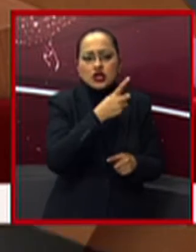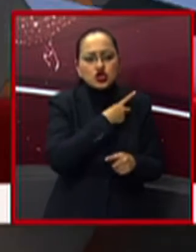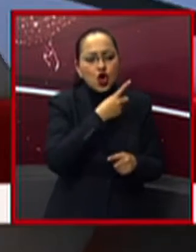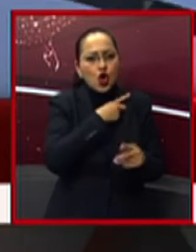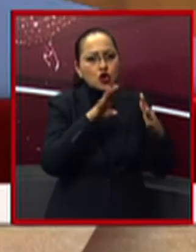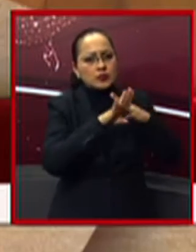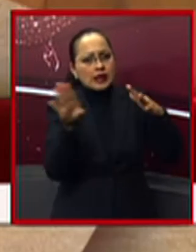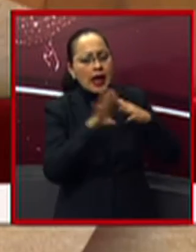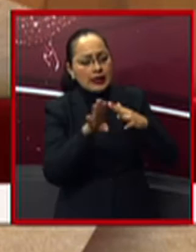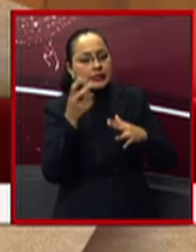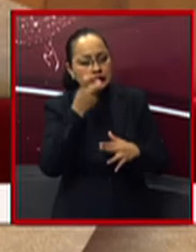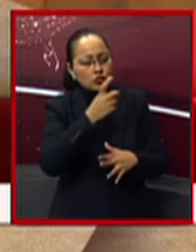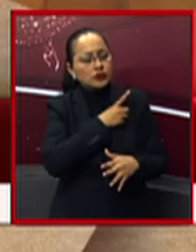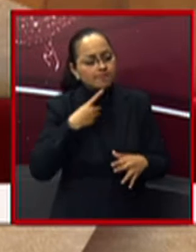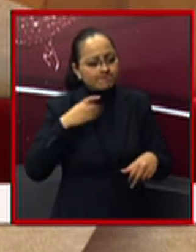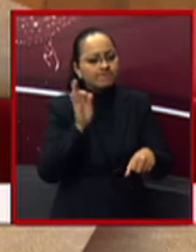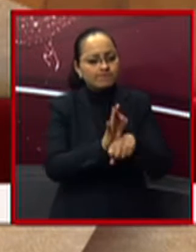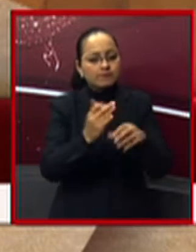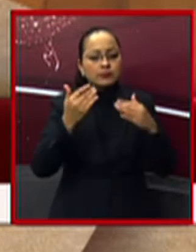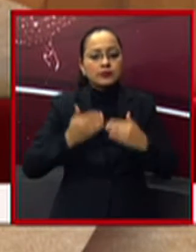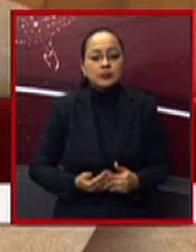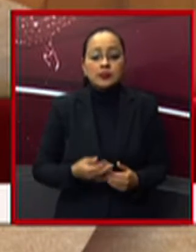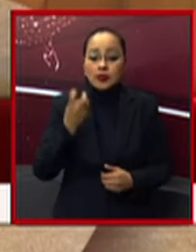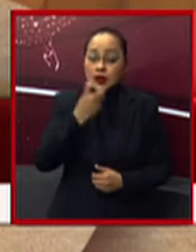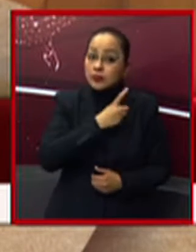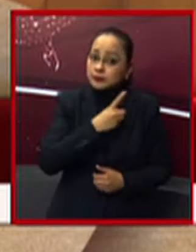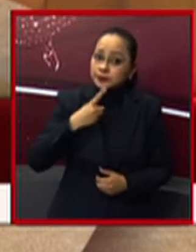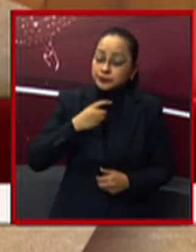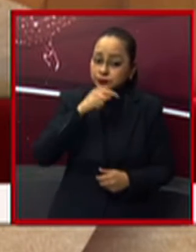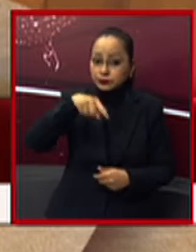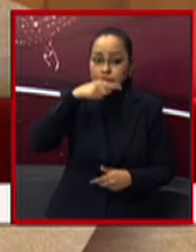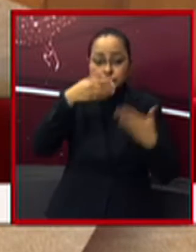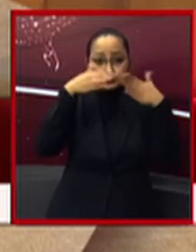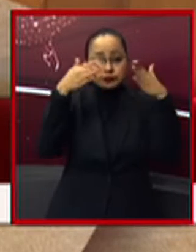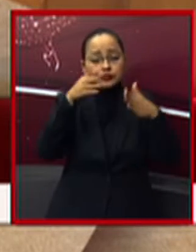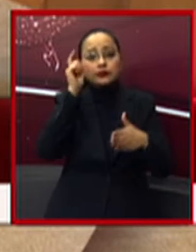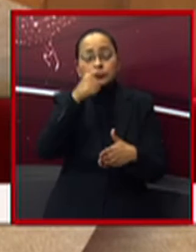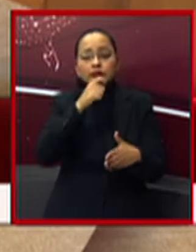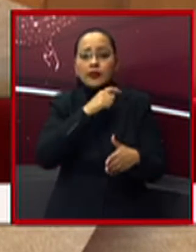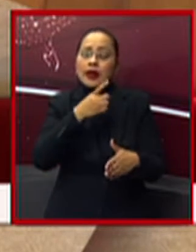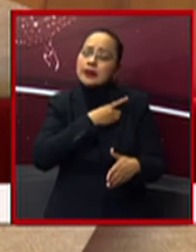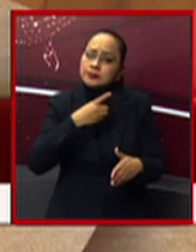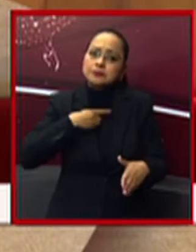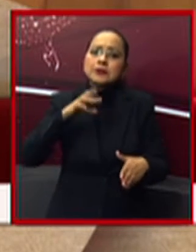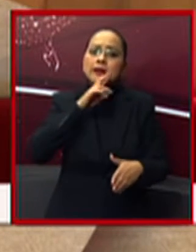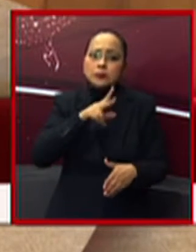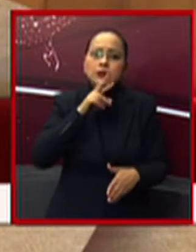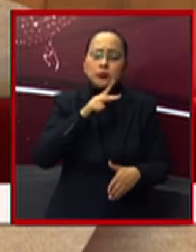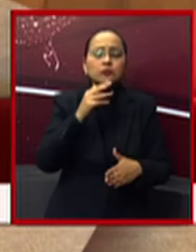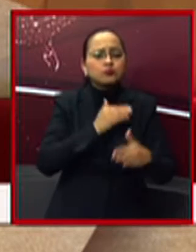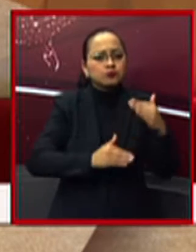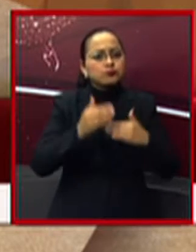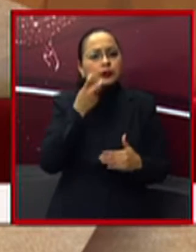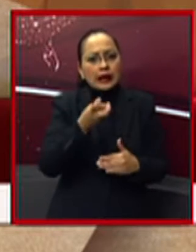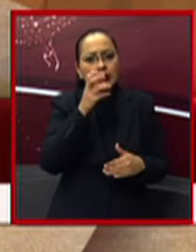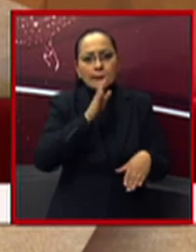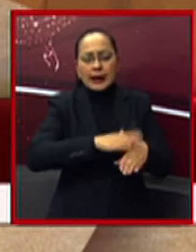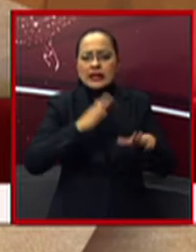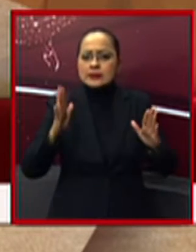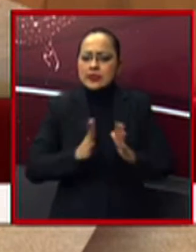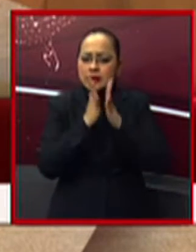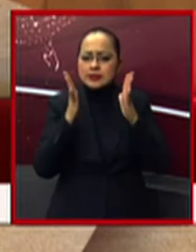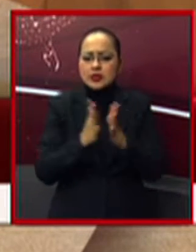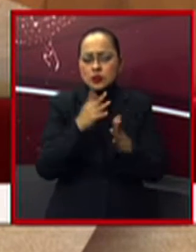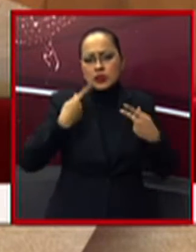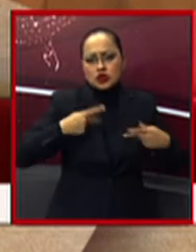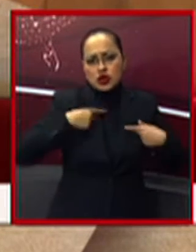acompañados. Esa claridad que tienen nos va a permitir mejorar de manera sustantiva la participación